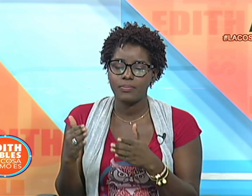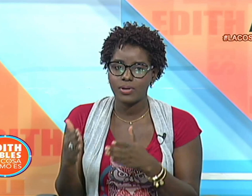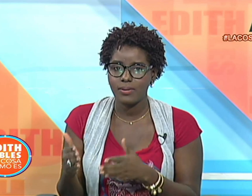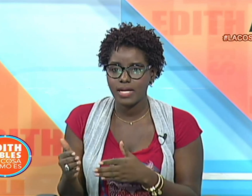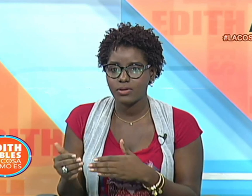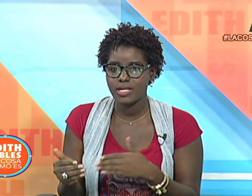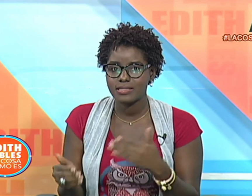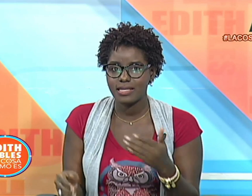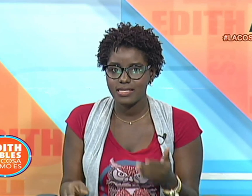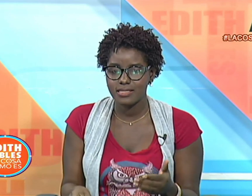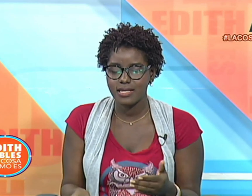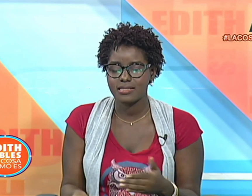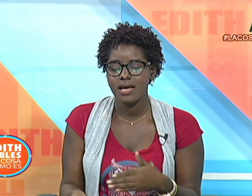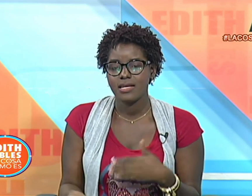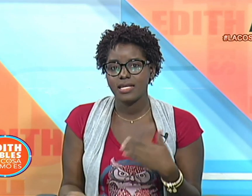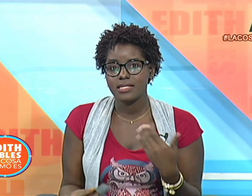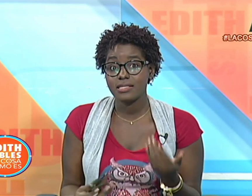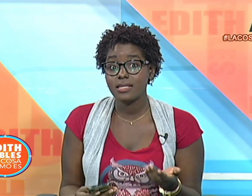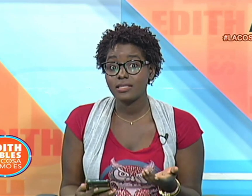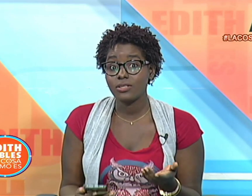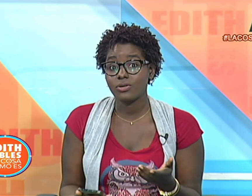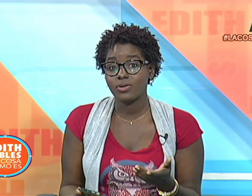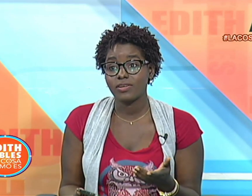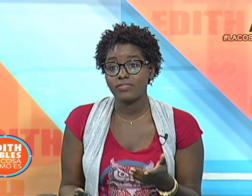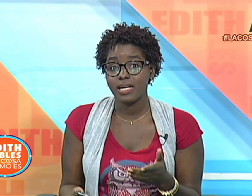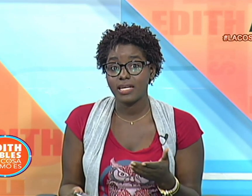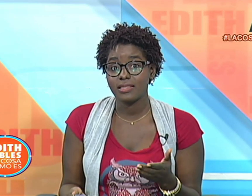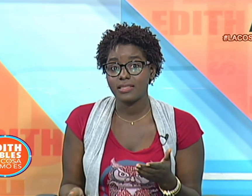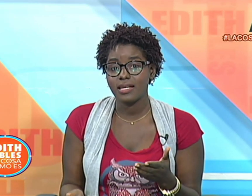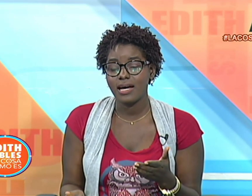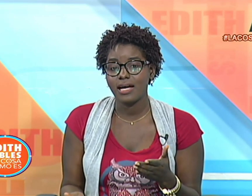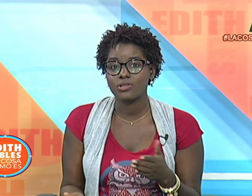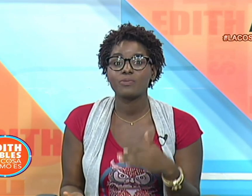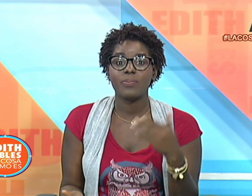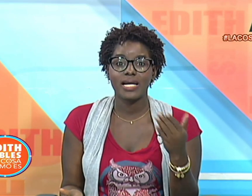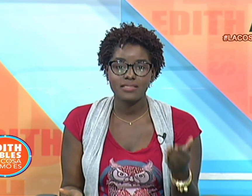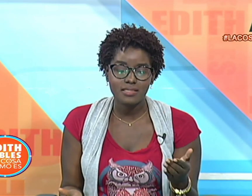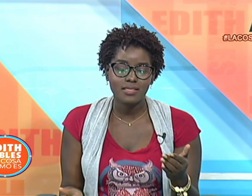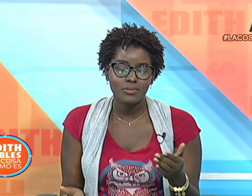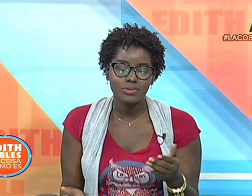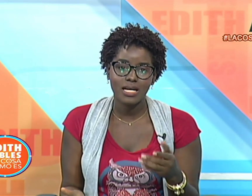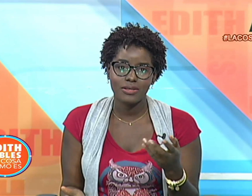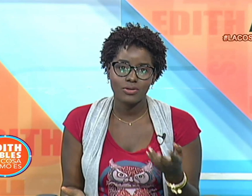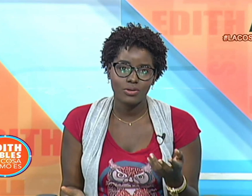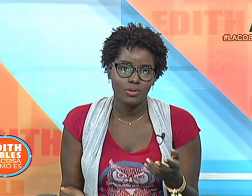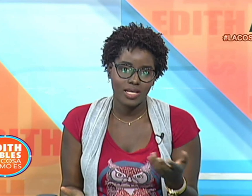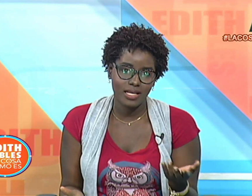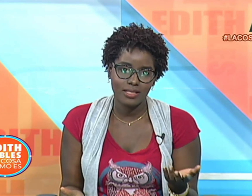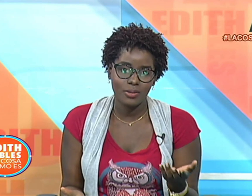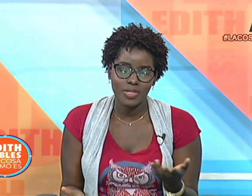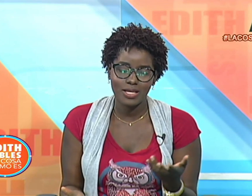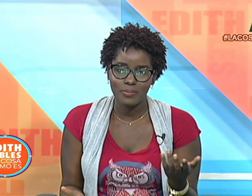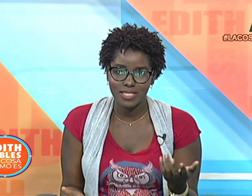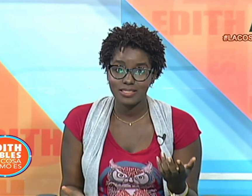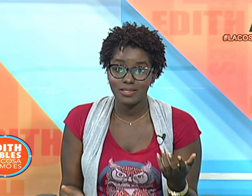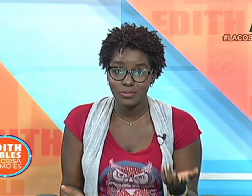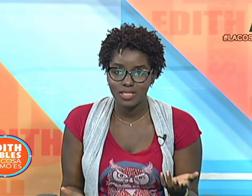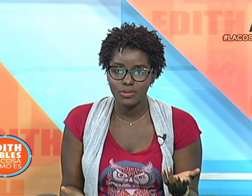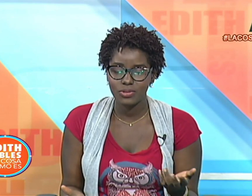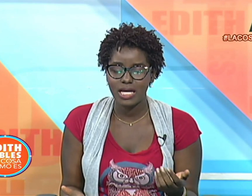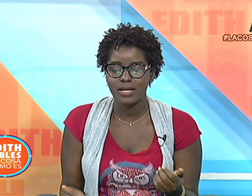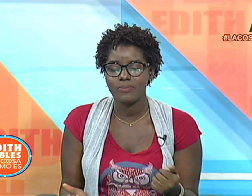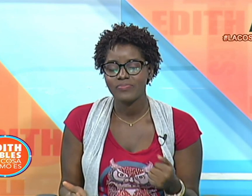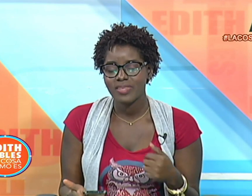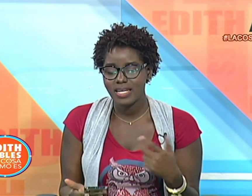hablar por hablar con estadísticas y en ese sentido con referente a los parches tributarios lo que era denominado parche